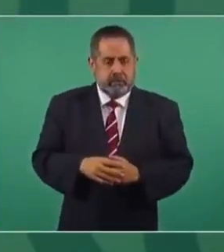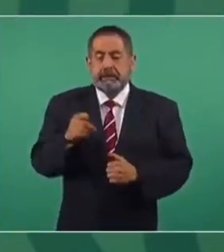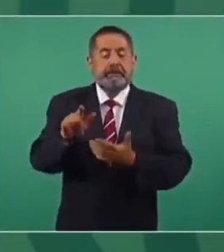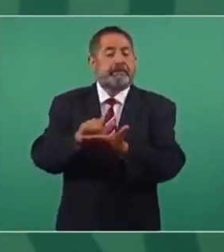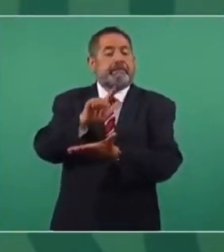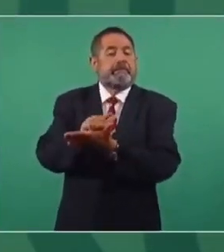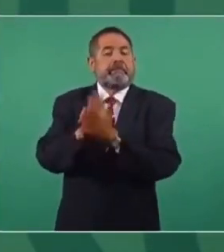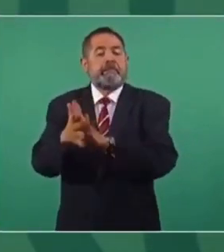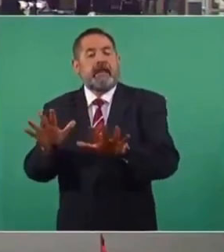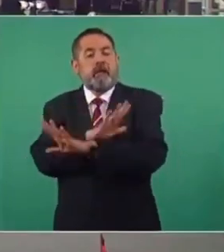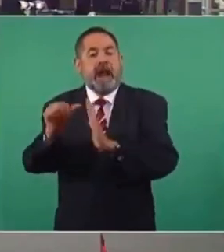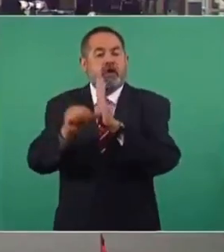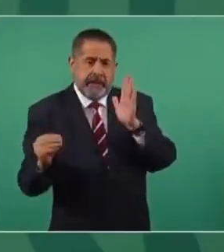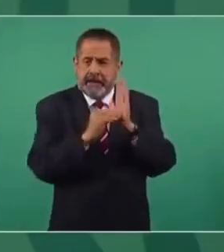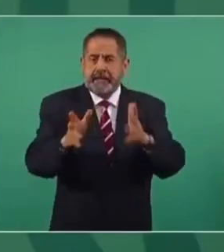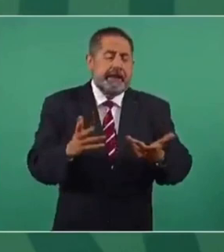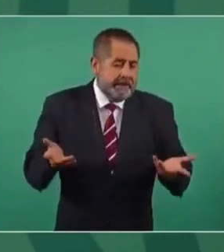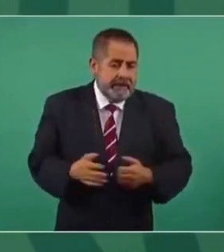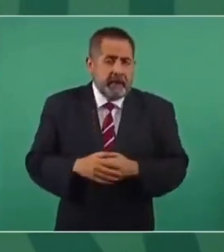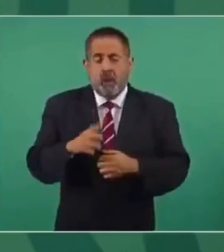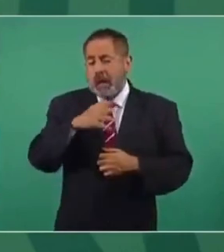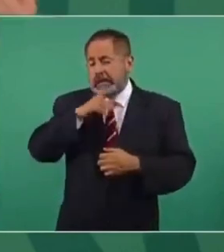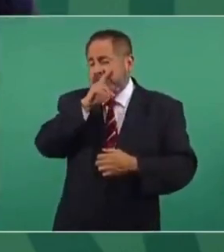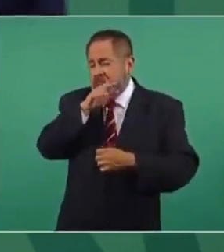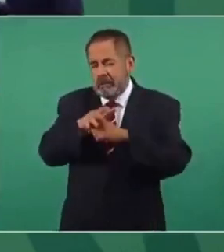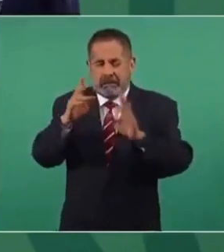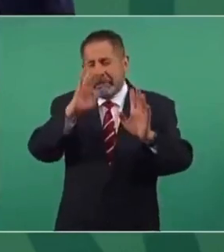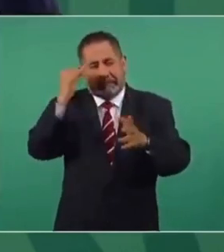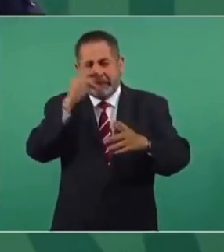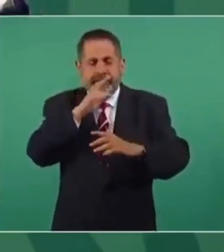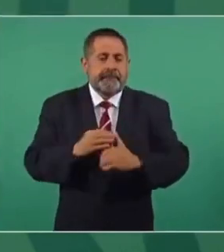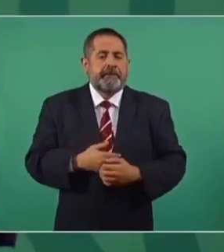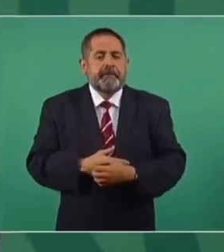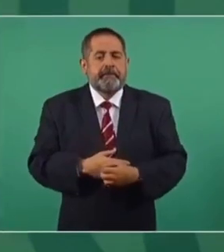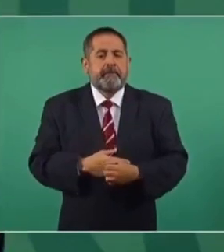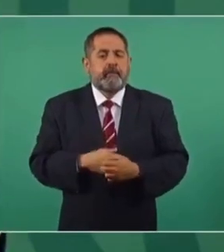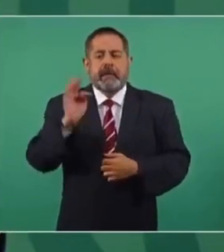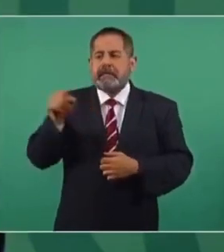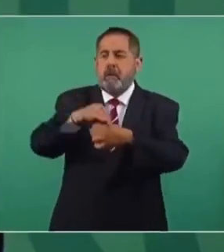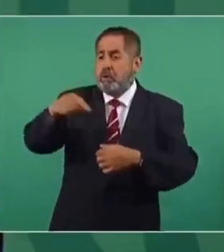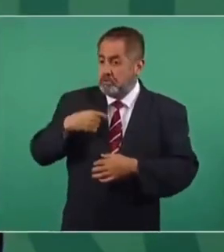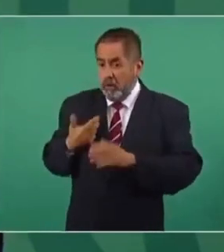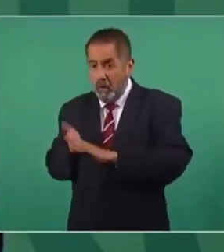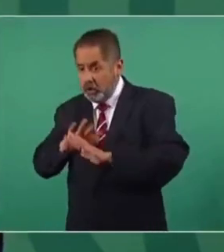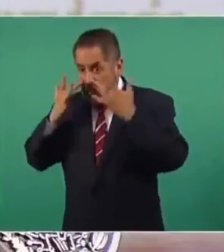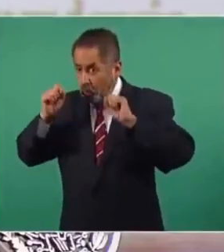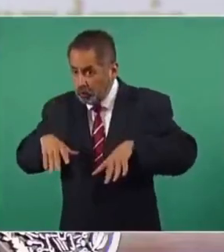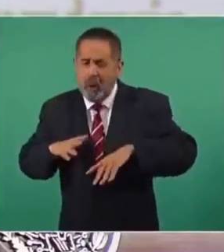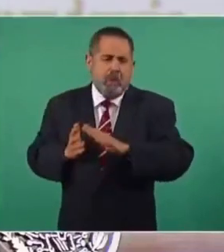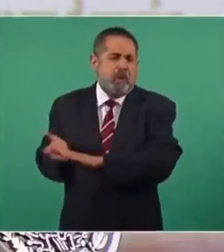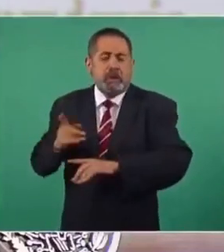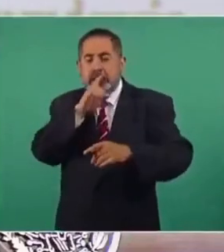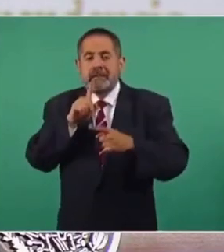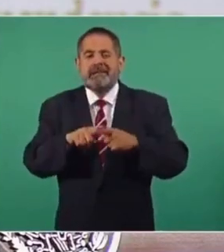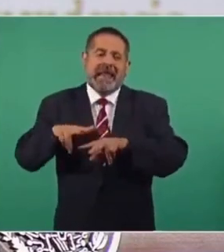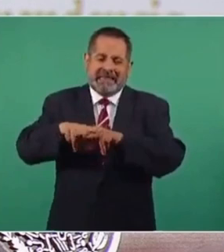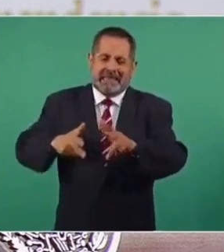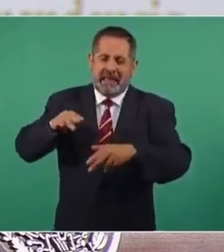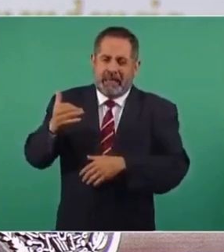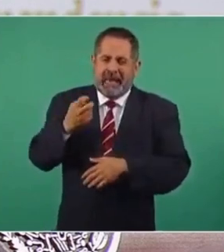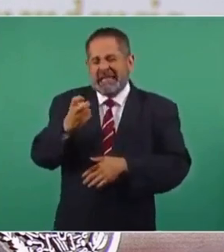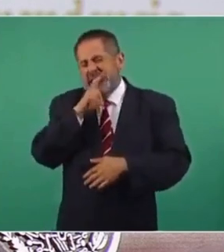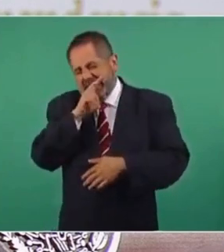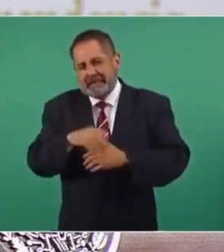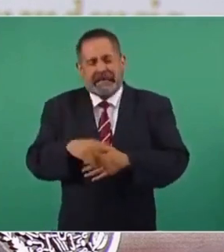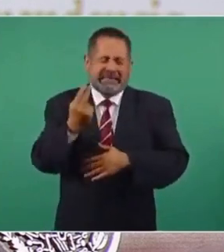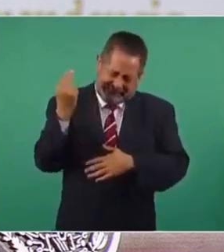reforma al artículo 4 de la Constitución. ¿Qué me preocuparía en el caso que dijeran que yo me vaya? El Tren Maya, que